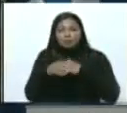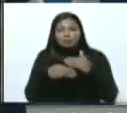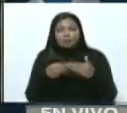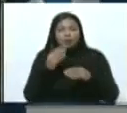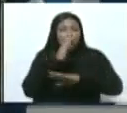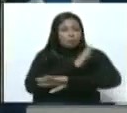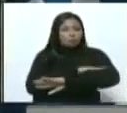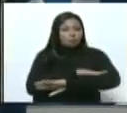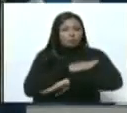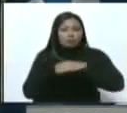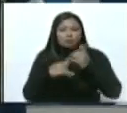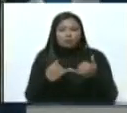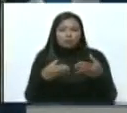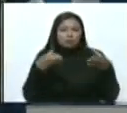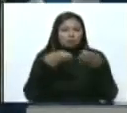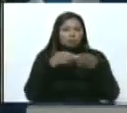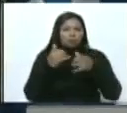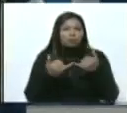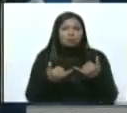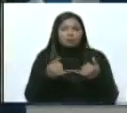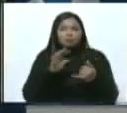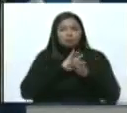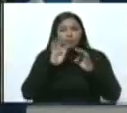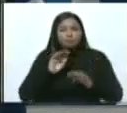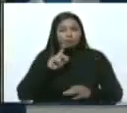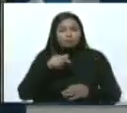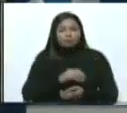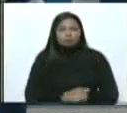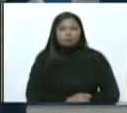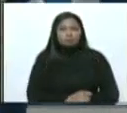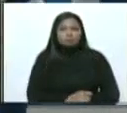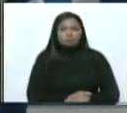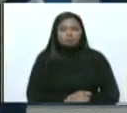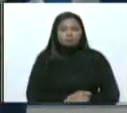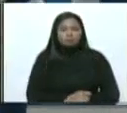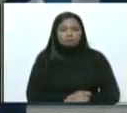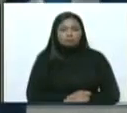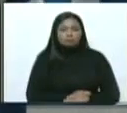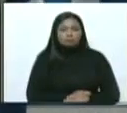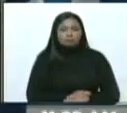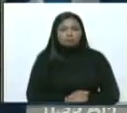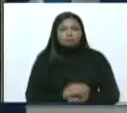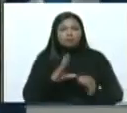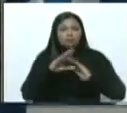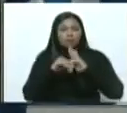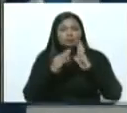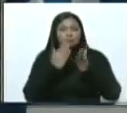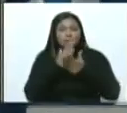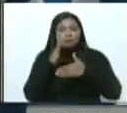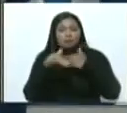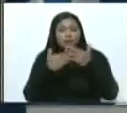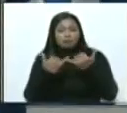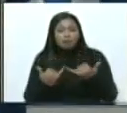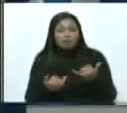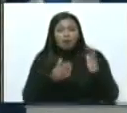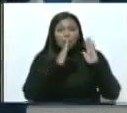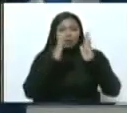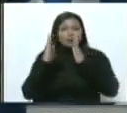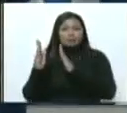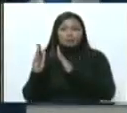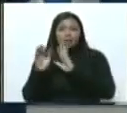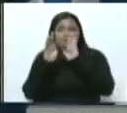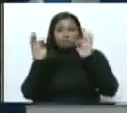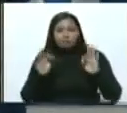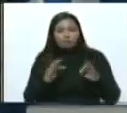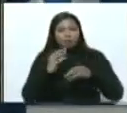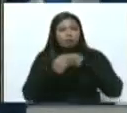trato de grupos de delincuencia organizada. No tiene otro nombre, por la manera